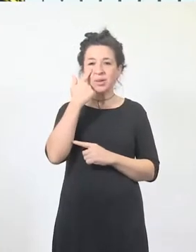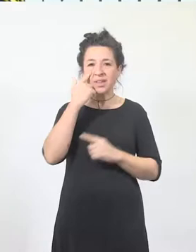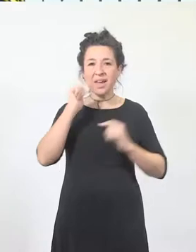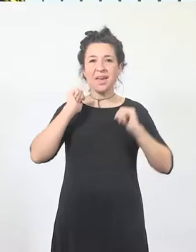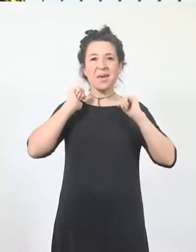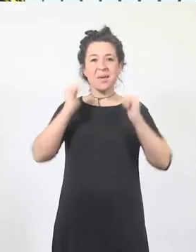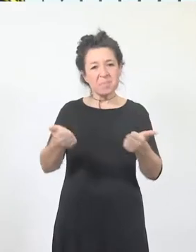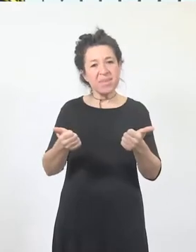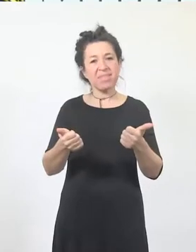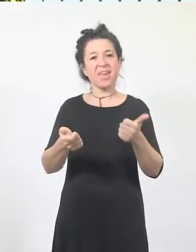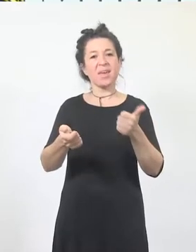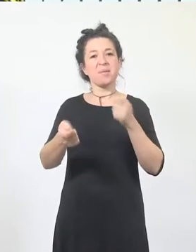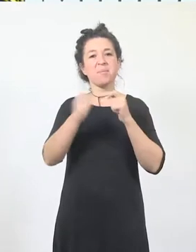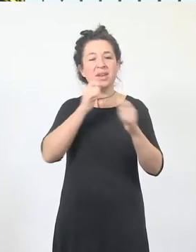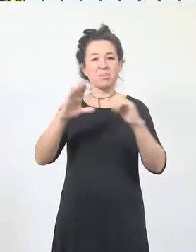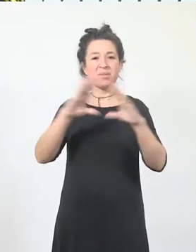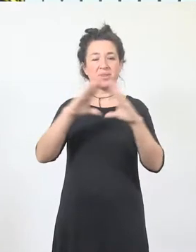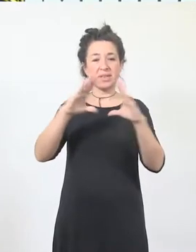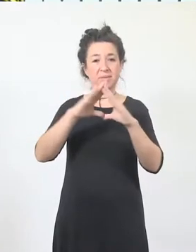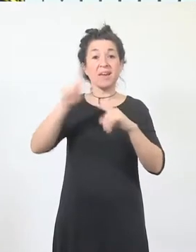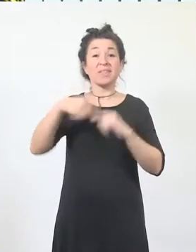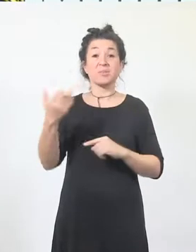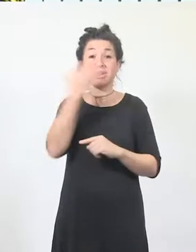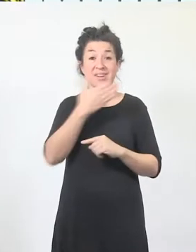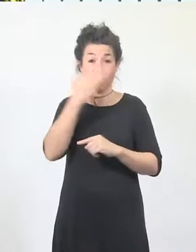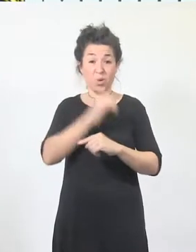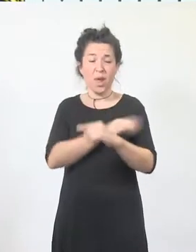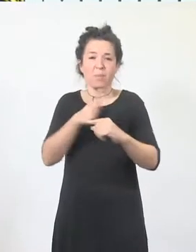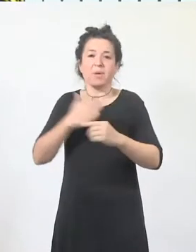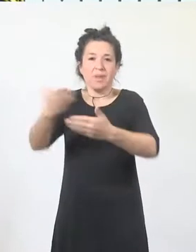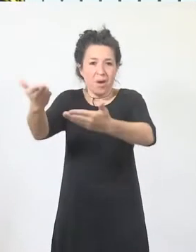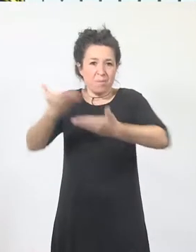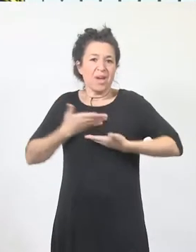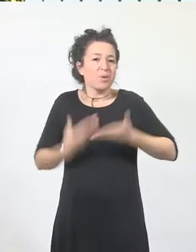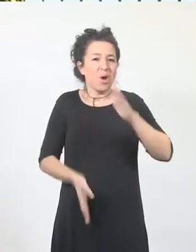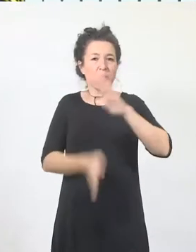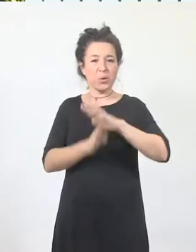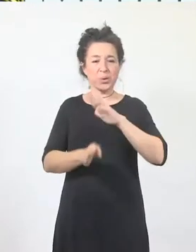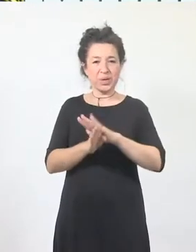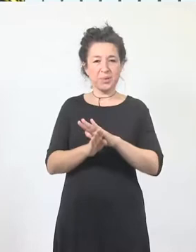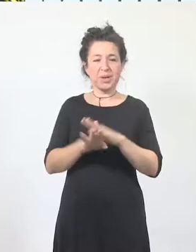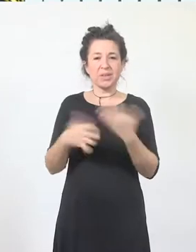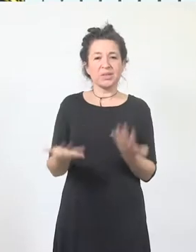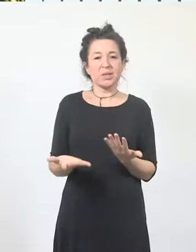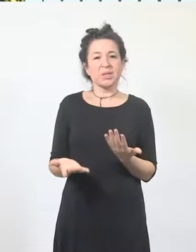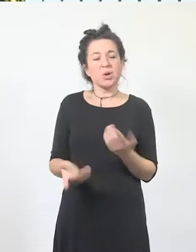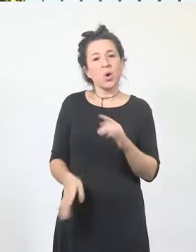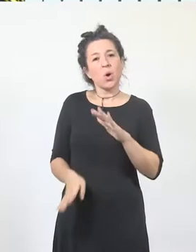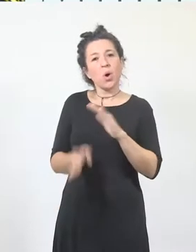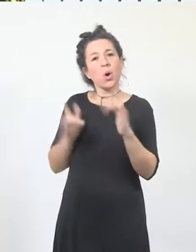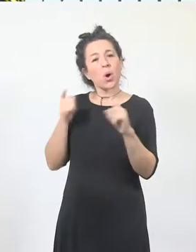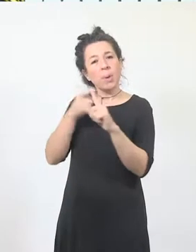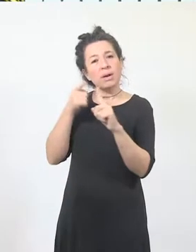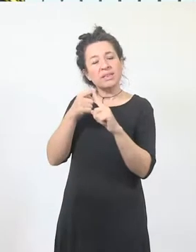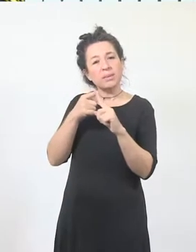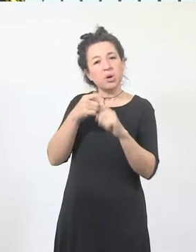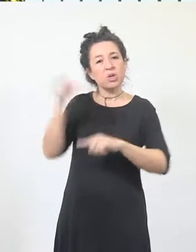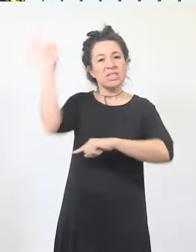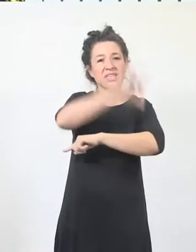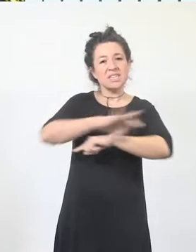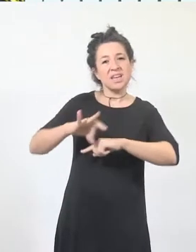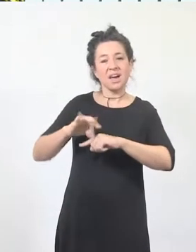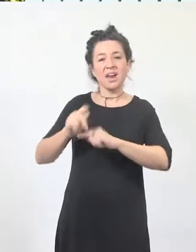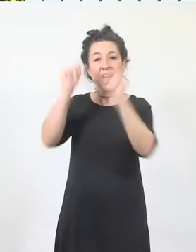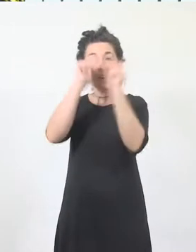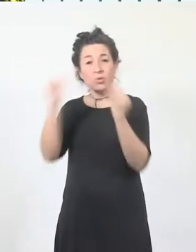periodismo feminista sin saberlo. Y luego esta escuela me ha ayudado a seguir en ello. Lo importante para que sigamos esta relación Euskal Herria-Sahara, vamos